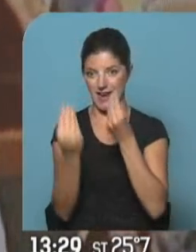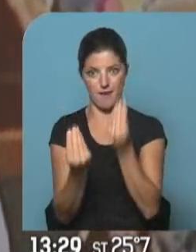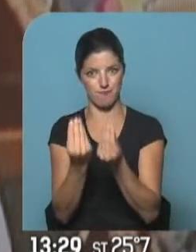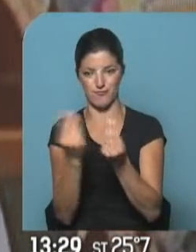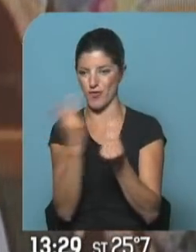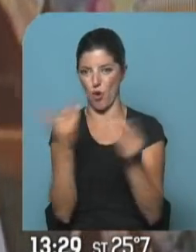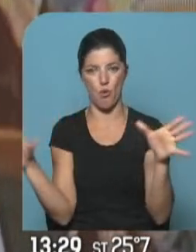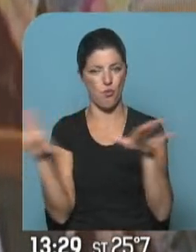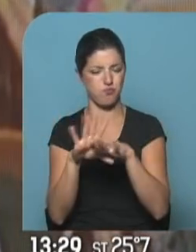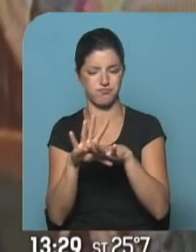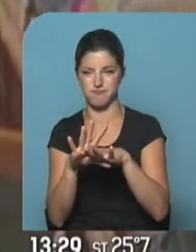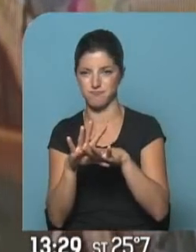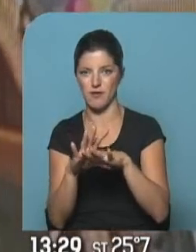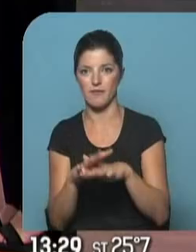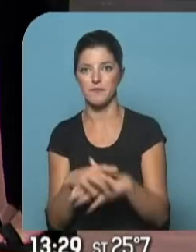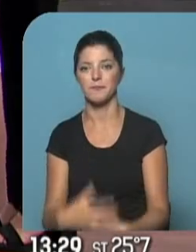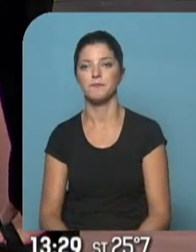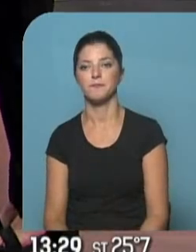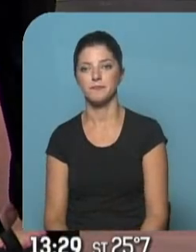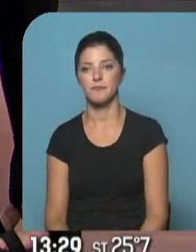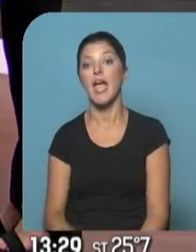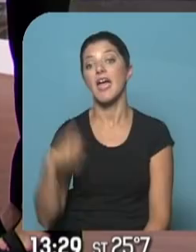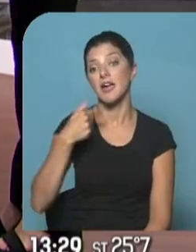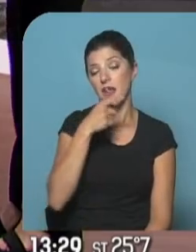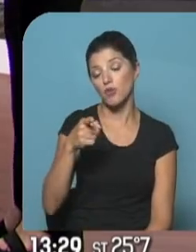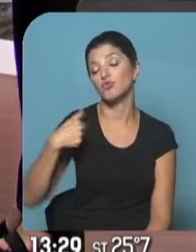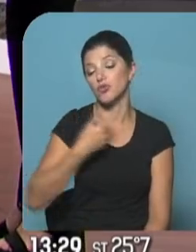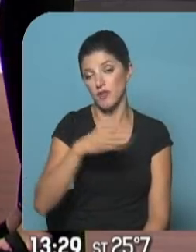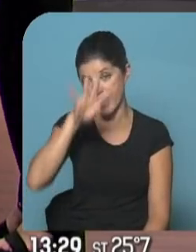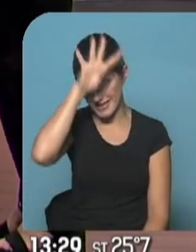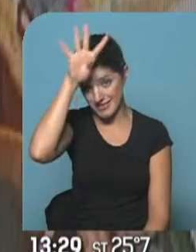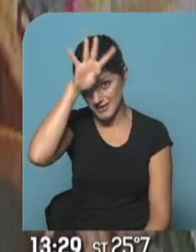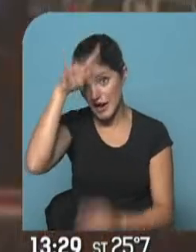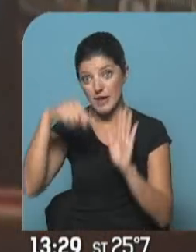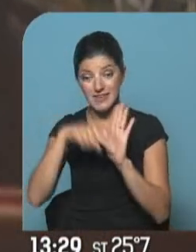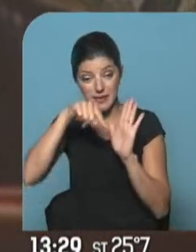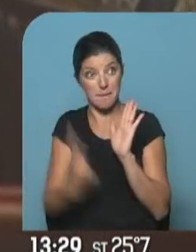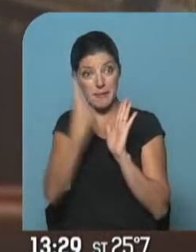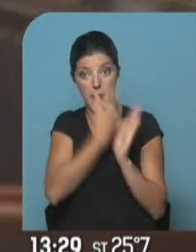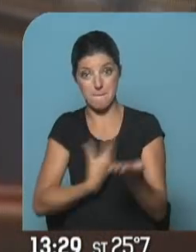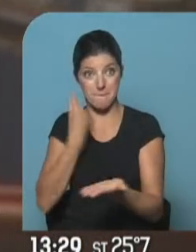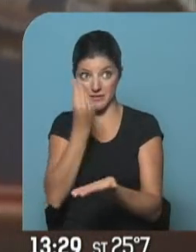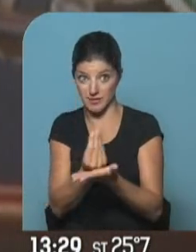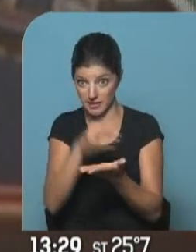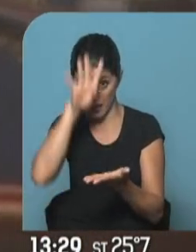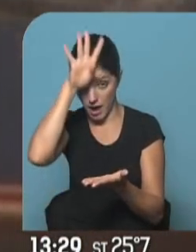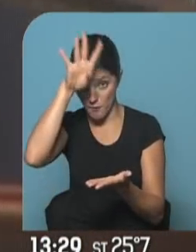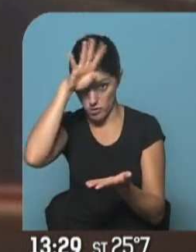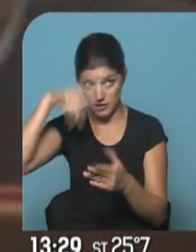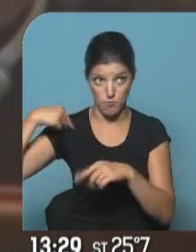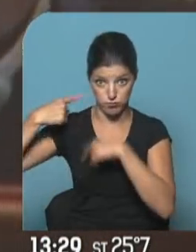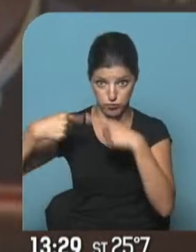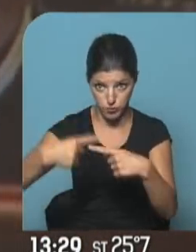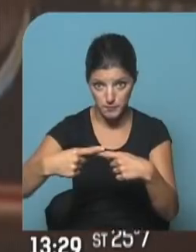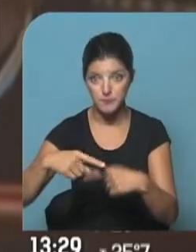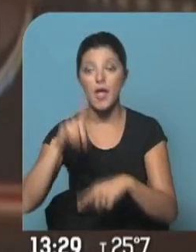siendo mayoritaria la población indígena de pueblos originarios en Bolivia. Hay quienes dicen que el poder le ganó